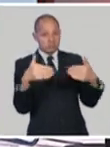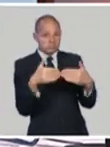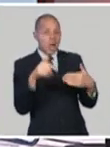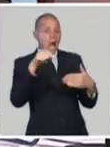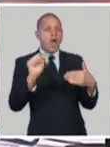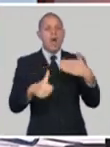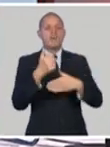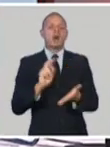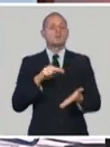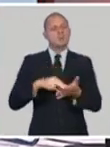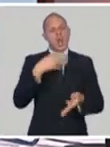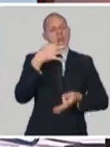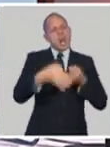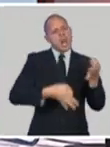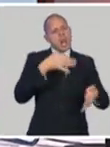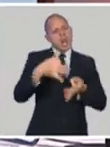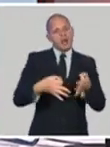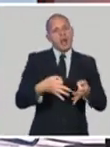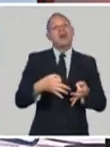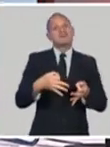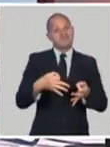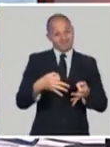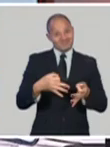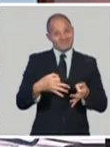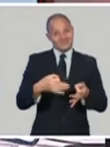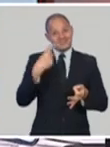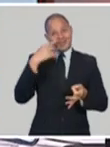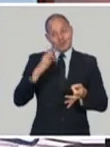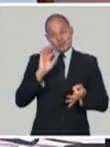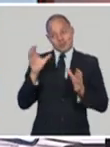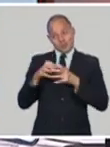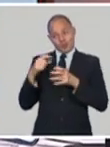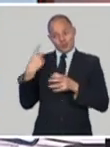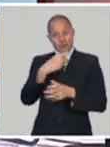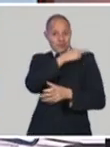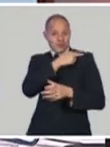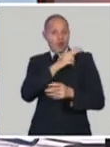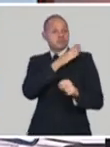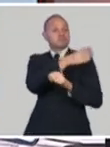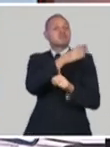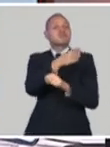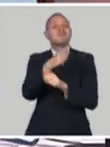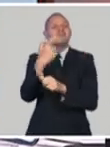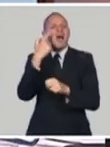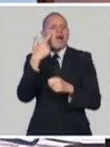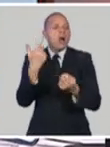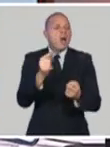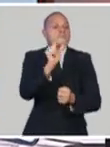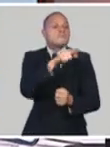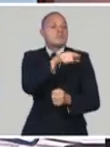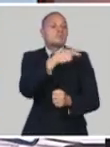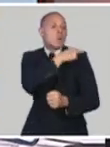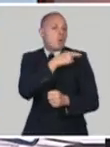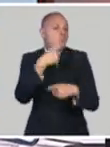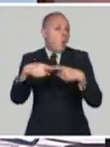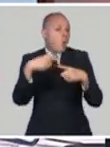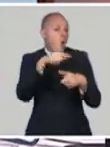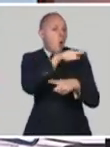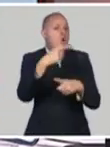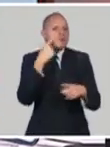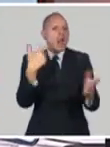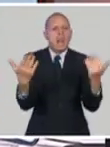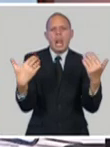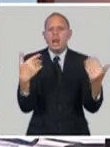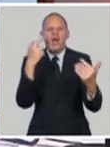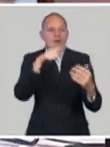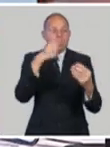importante la visita por las provincias, oír a las personas, escuchar a los empresarios en un